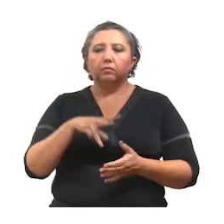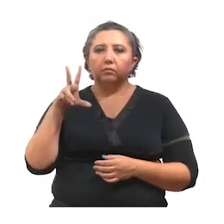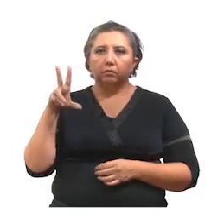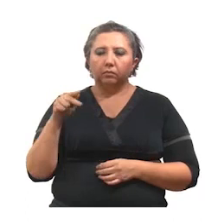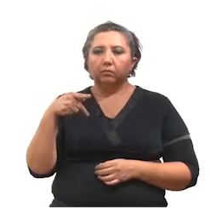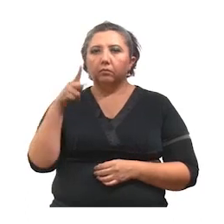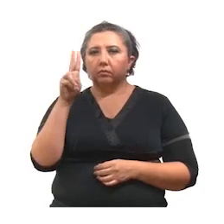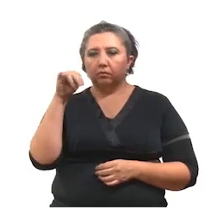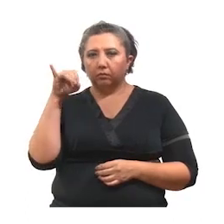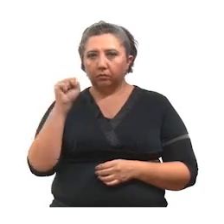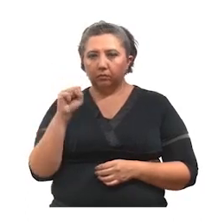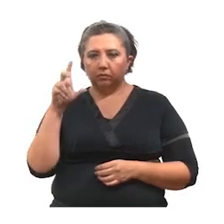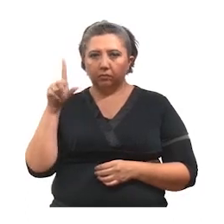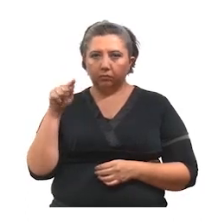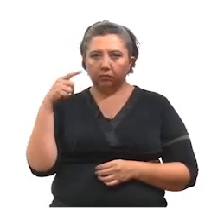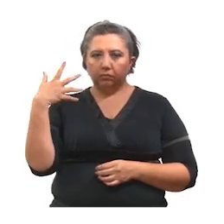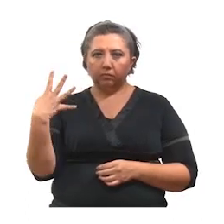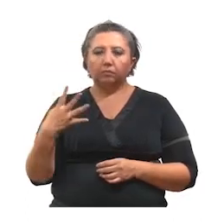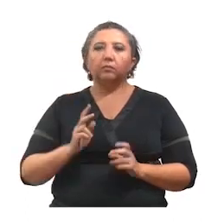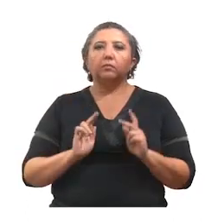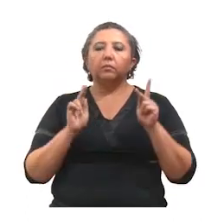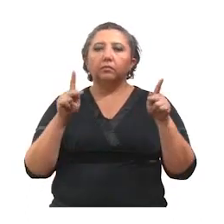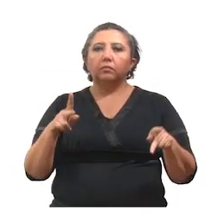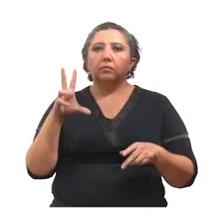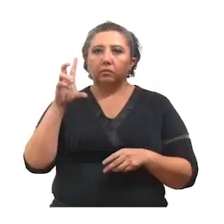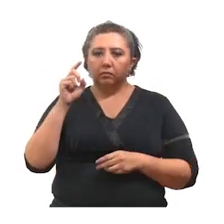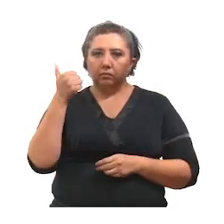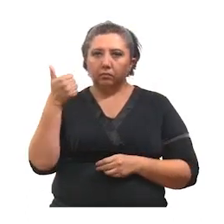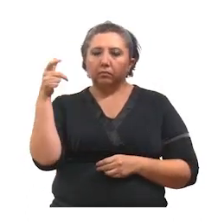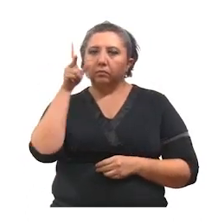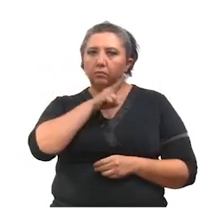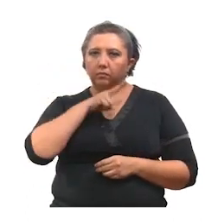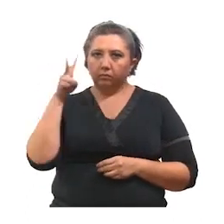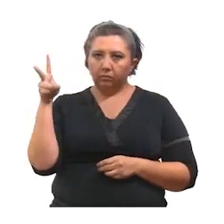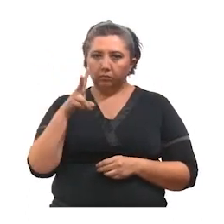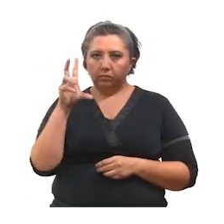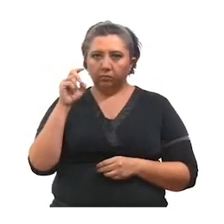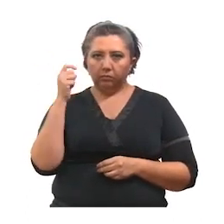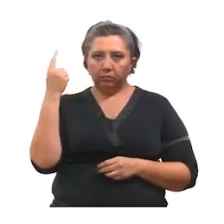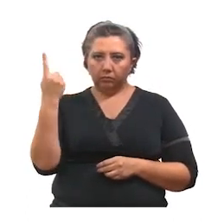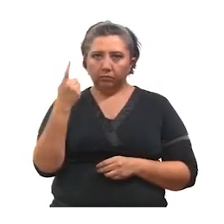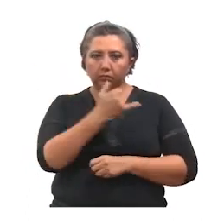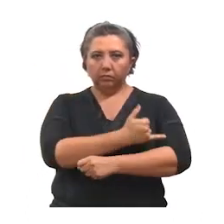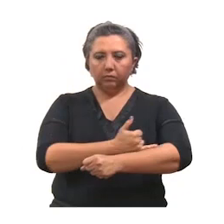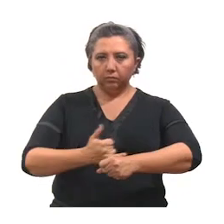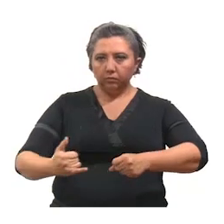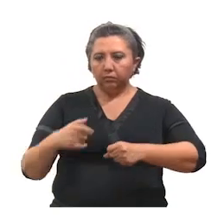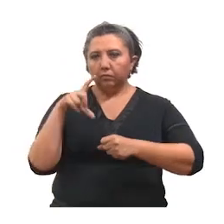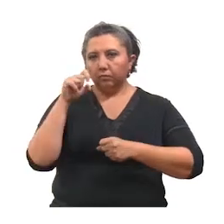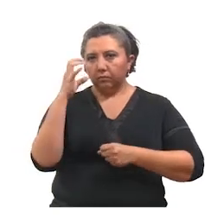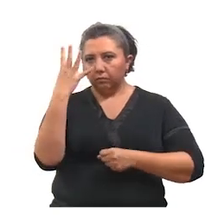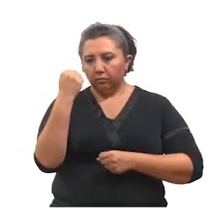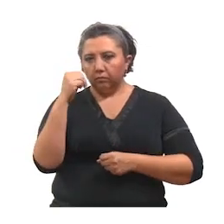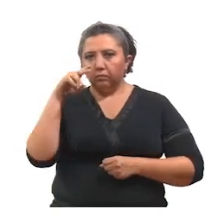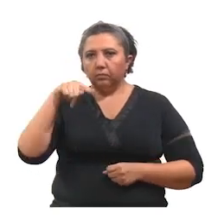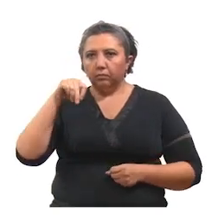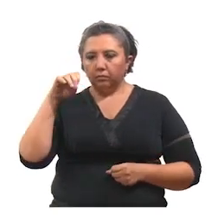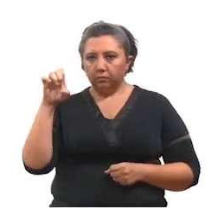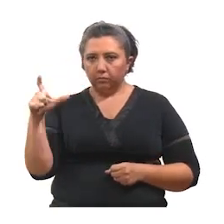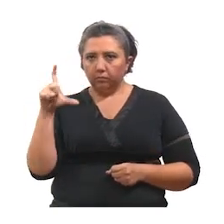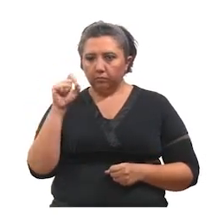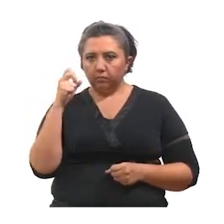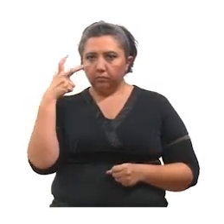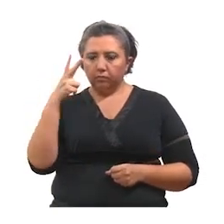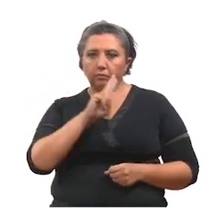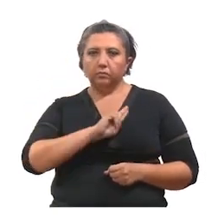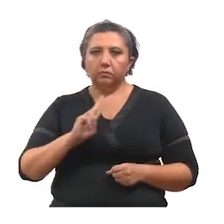80 en Candacín, 74 en Progreso, 36 en Valladolid, 31 en Izamal, 29 en Motul,